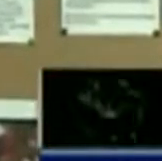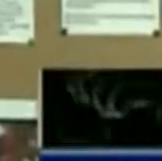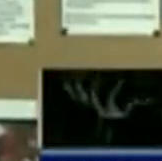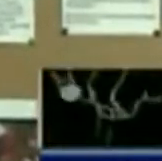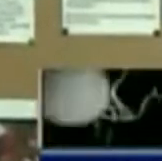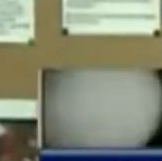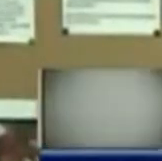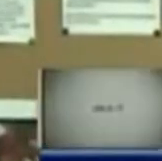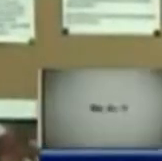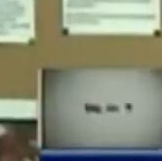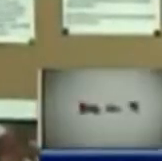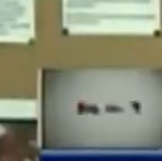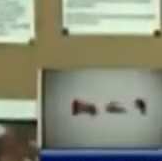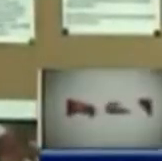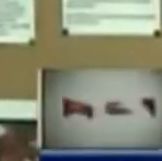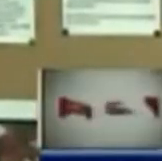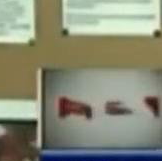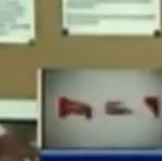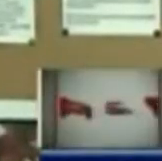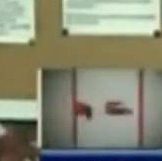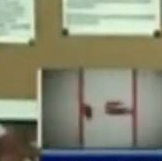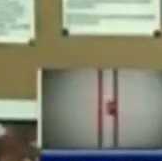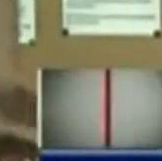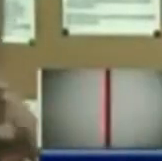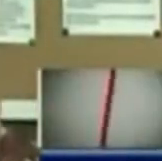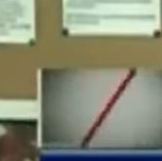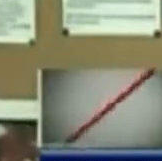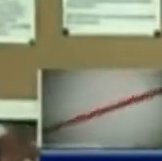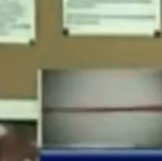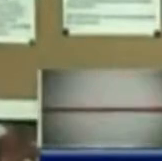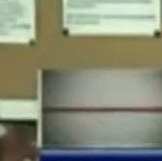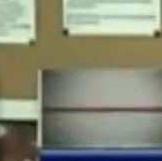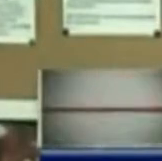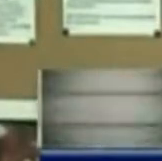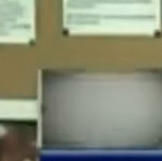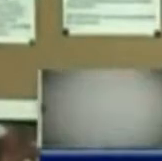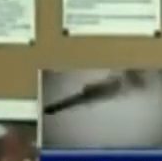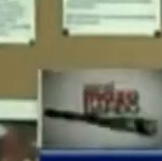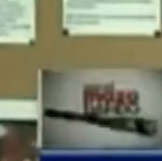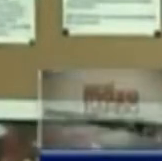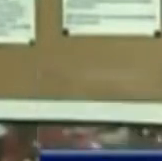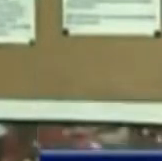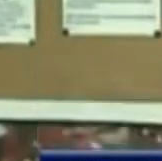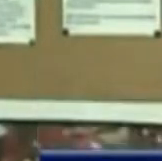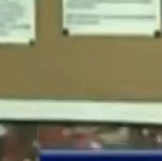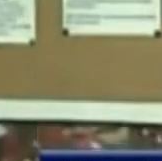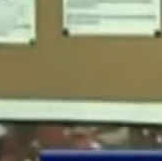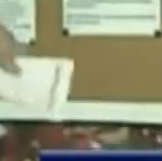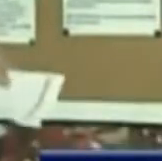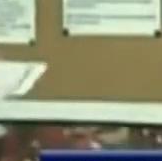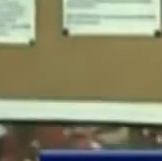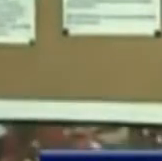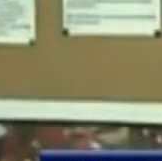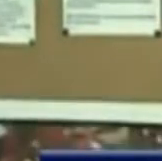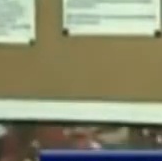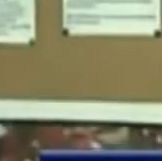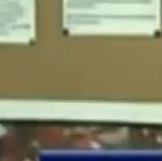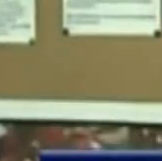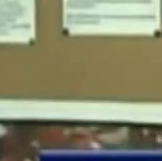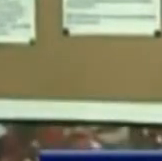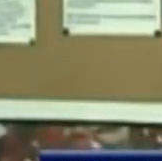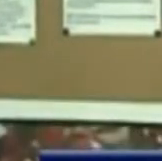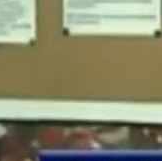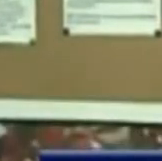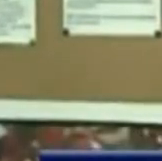que le arrebataron a la Fuerza Armada él mismo siendo ministro se otorgó así era la cuarta y nada